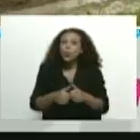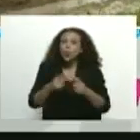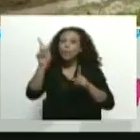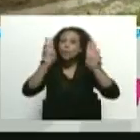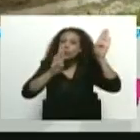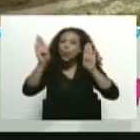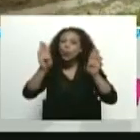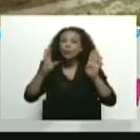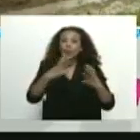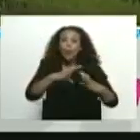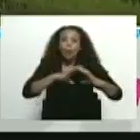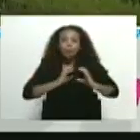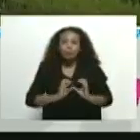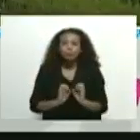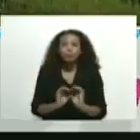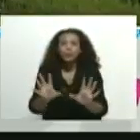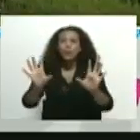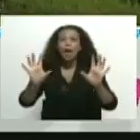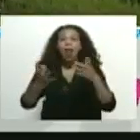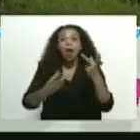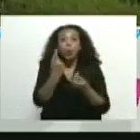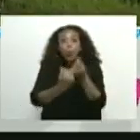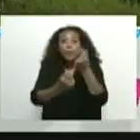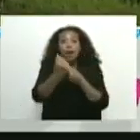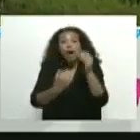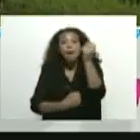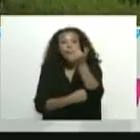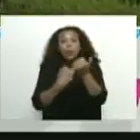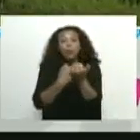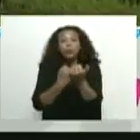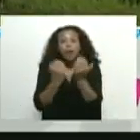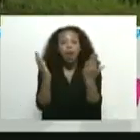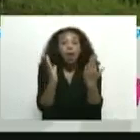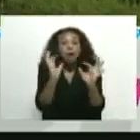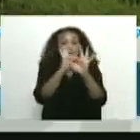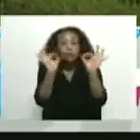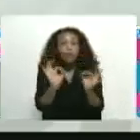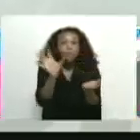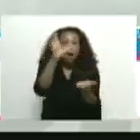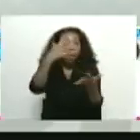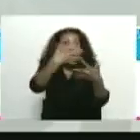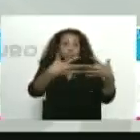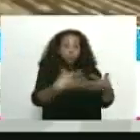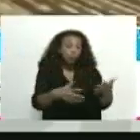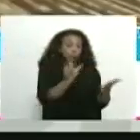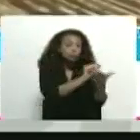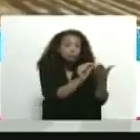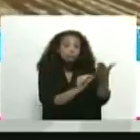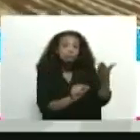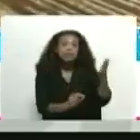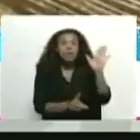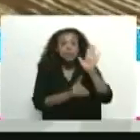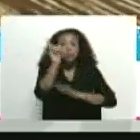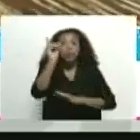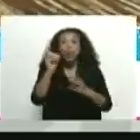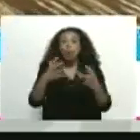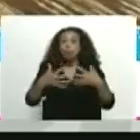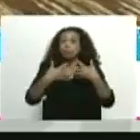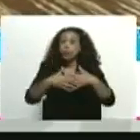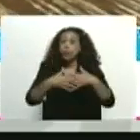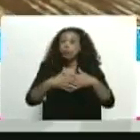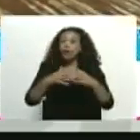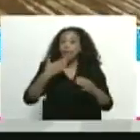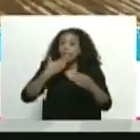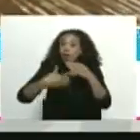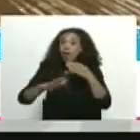corazón de Venezuela, centralizar en el área económica y contribuir a la agenda bolivariana, específicamente los motores de desarrollo. Tiene plena vigencia,